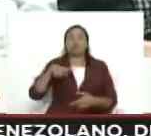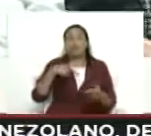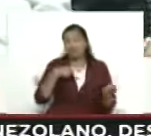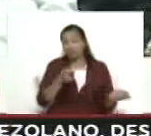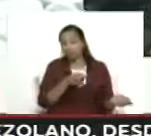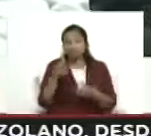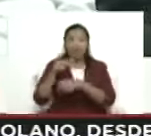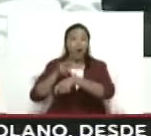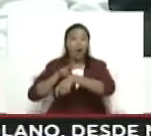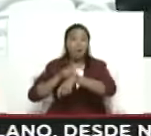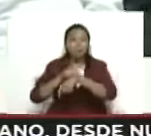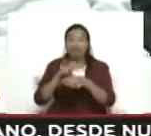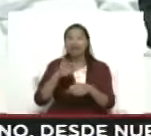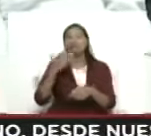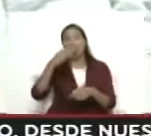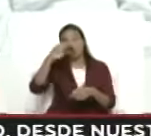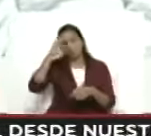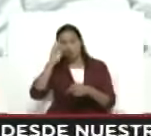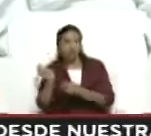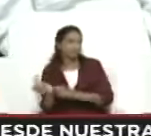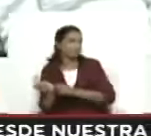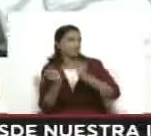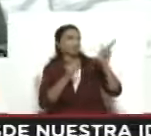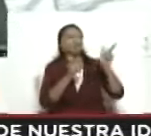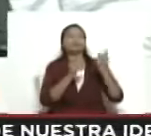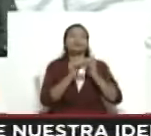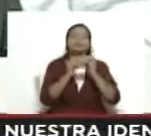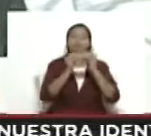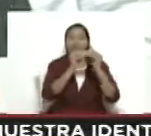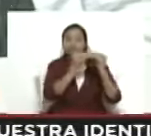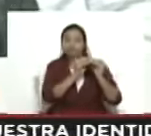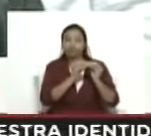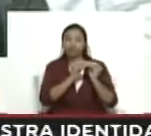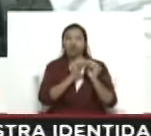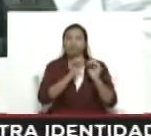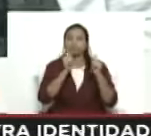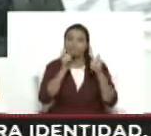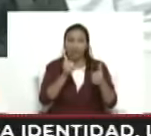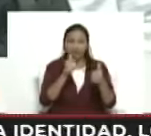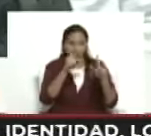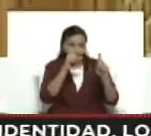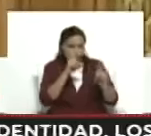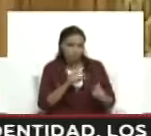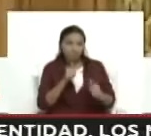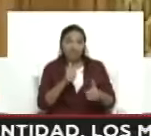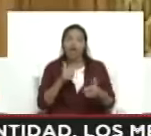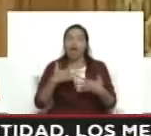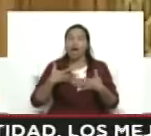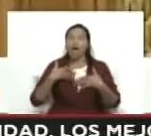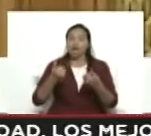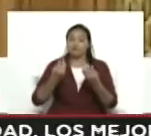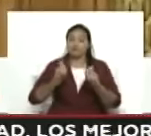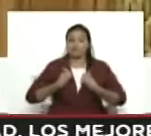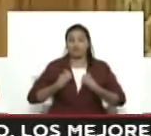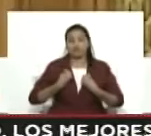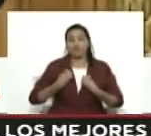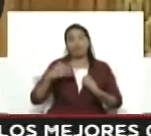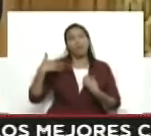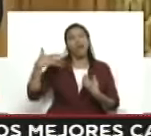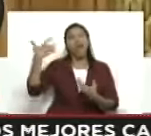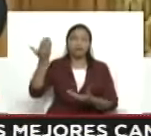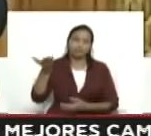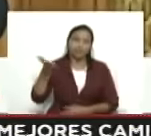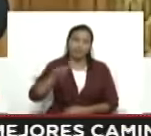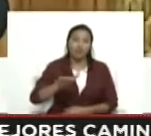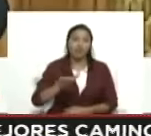y pudo levantarse. Falleció luego de otras causas. Pero fue el primer herido, un tiro